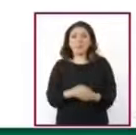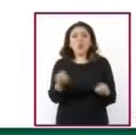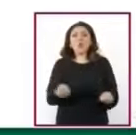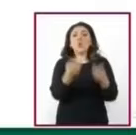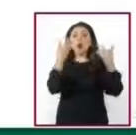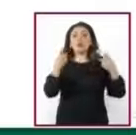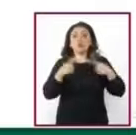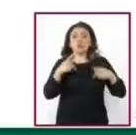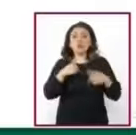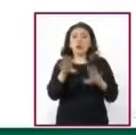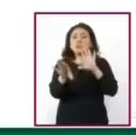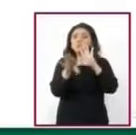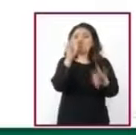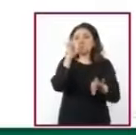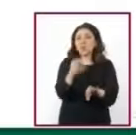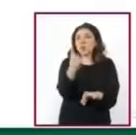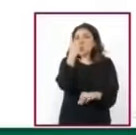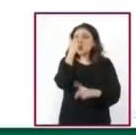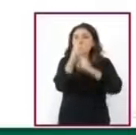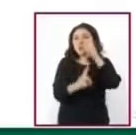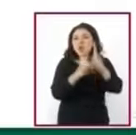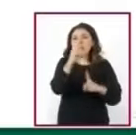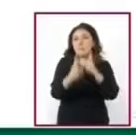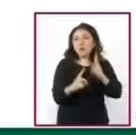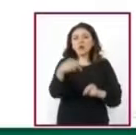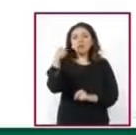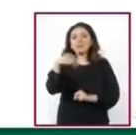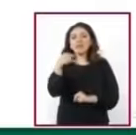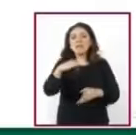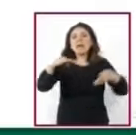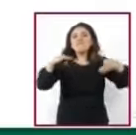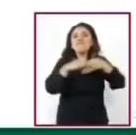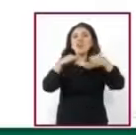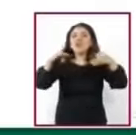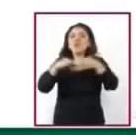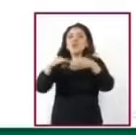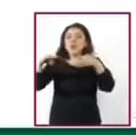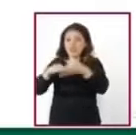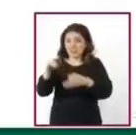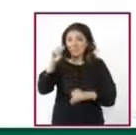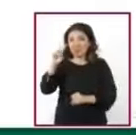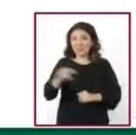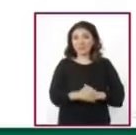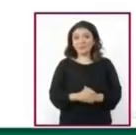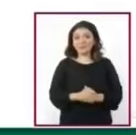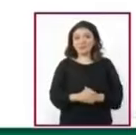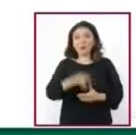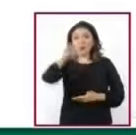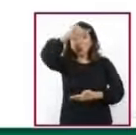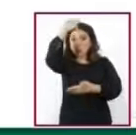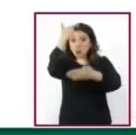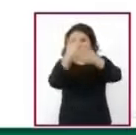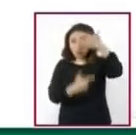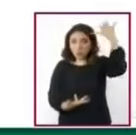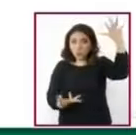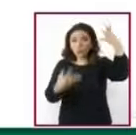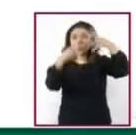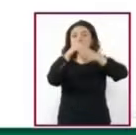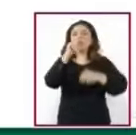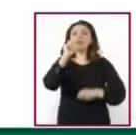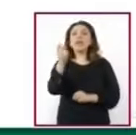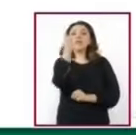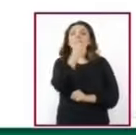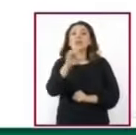de estudiantes que eligieron cierto deporte es llamada frecuencia absoluta y su suma es igual